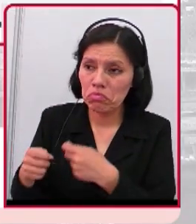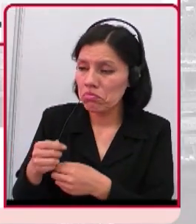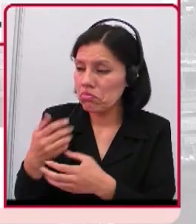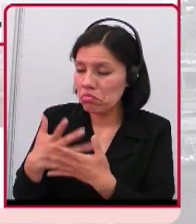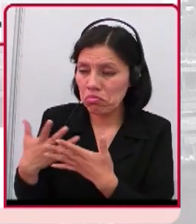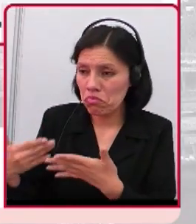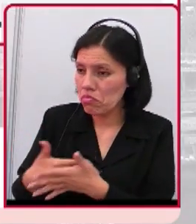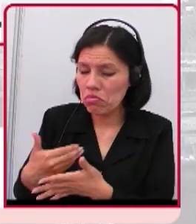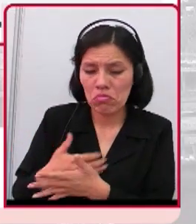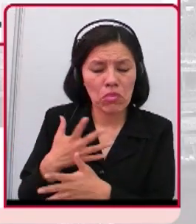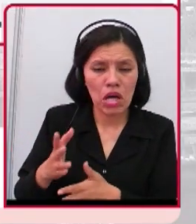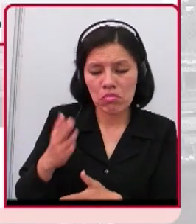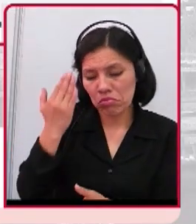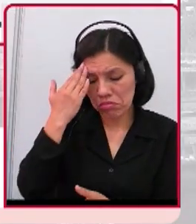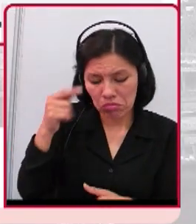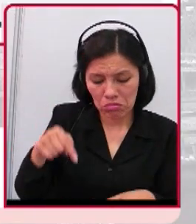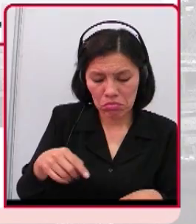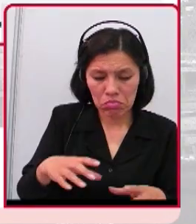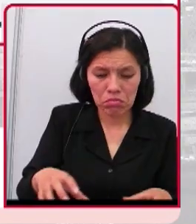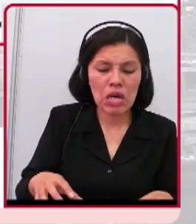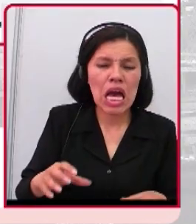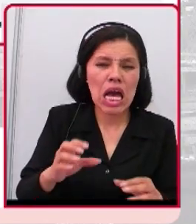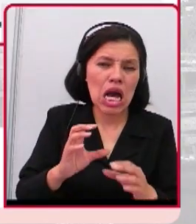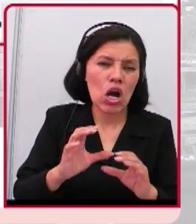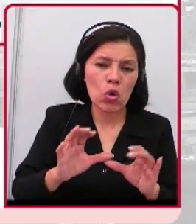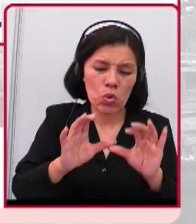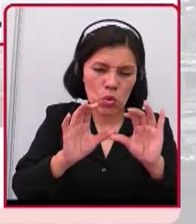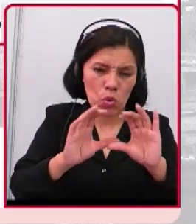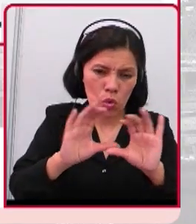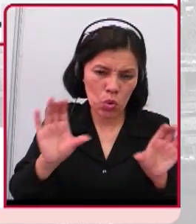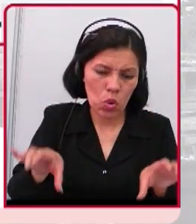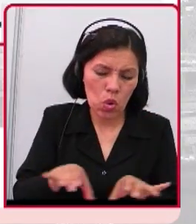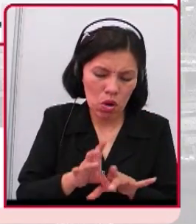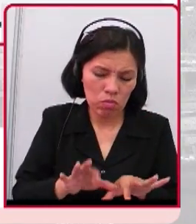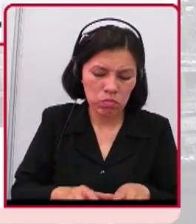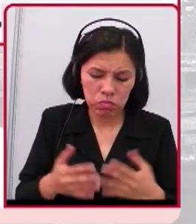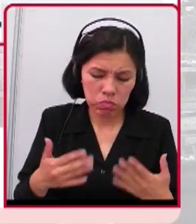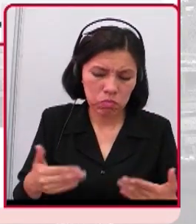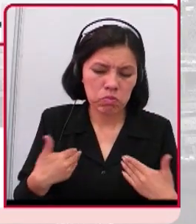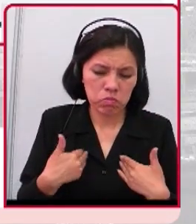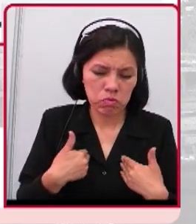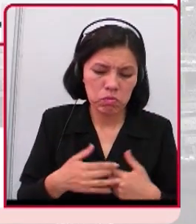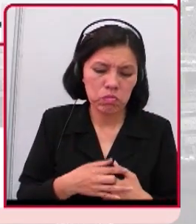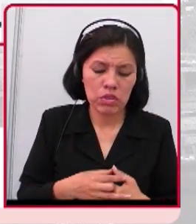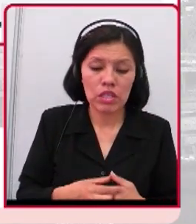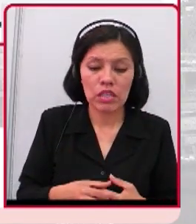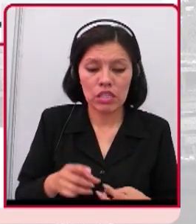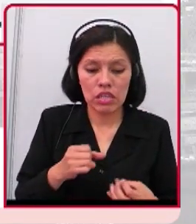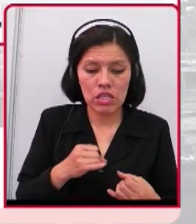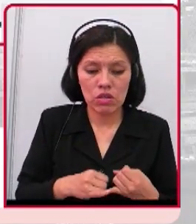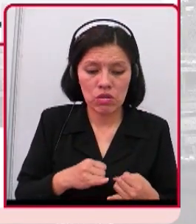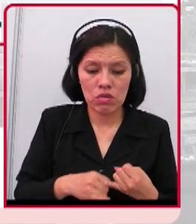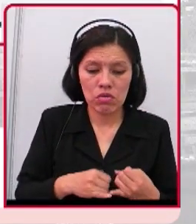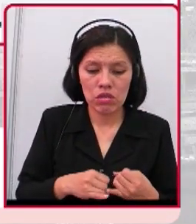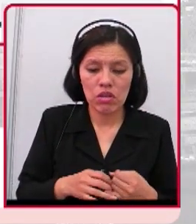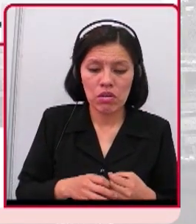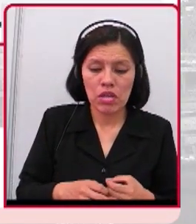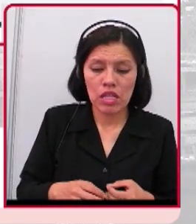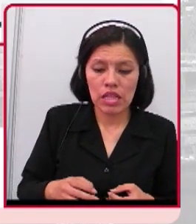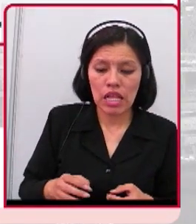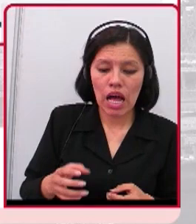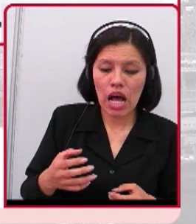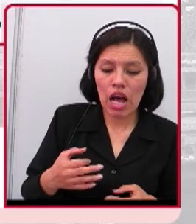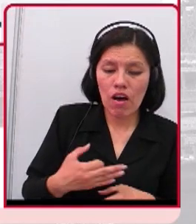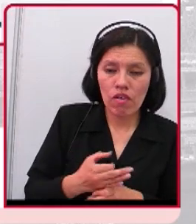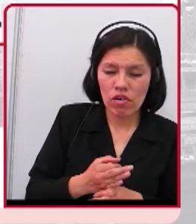equipos. Y en el caso de la última herramienta de la estrategia de detección de anomalías, que sería en este